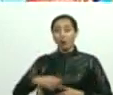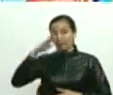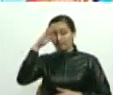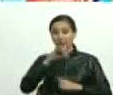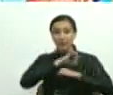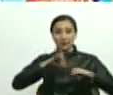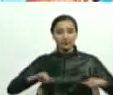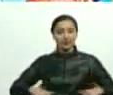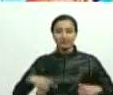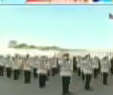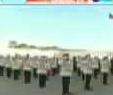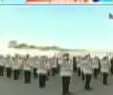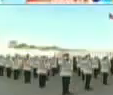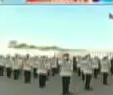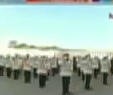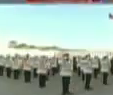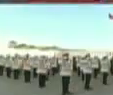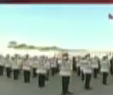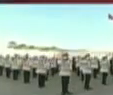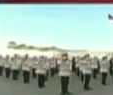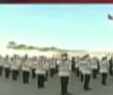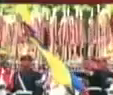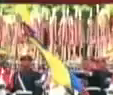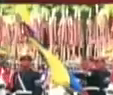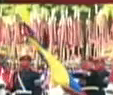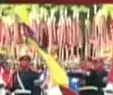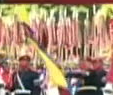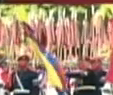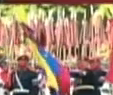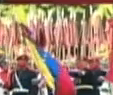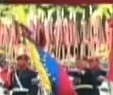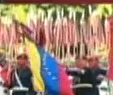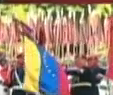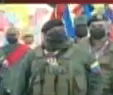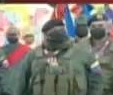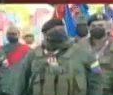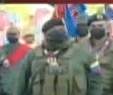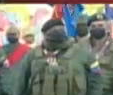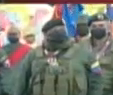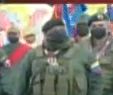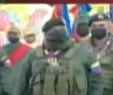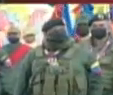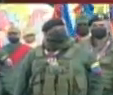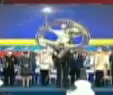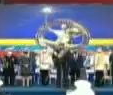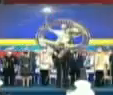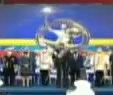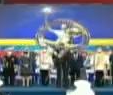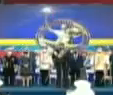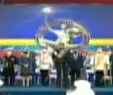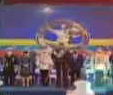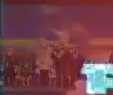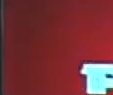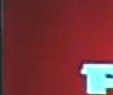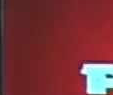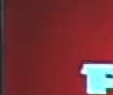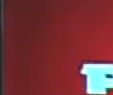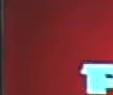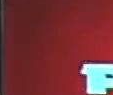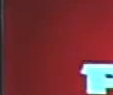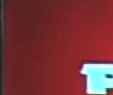esa maravilla que fue el desfile cívico-militar. Impresionante, verdaderamente.